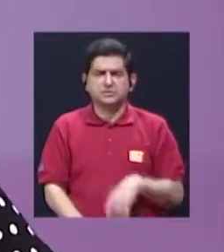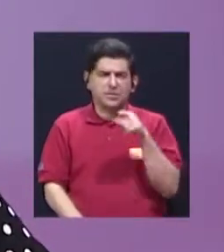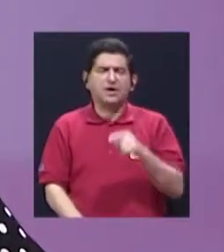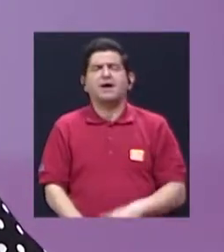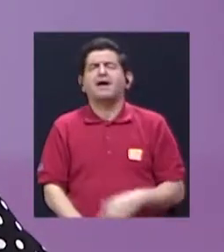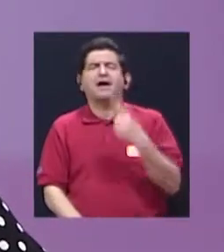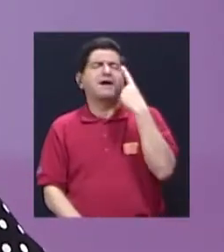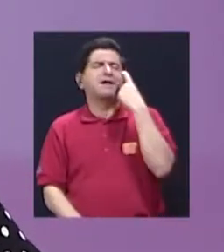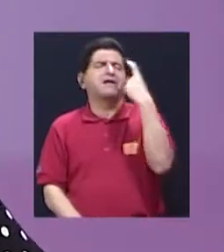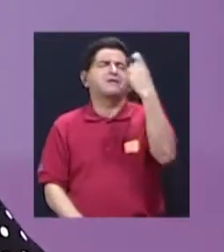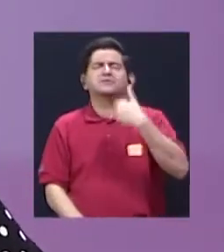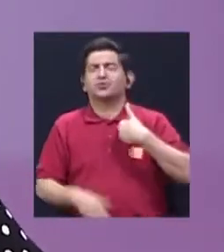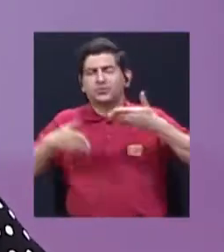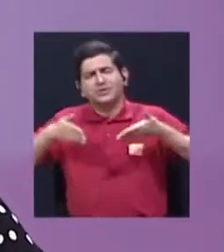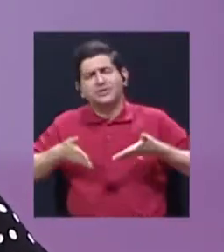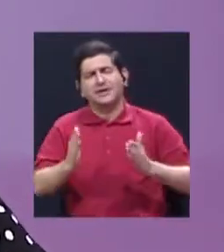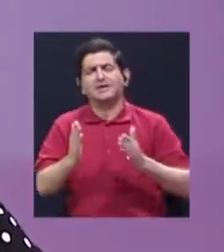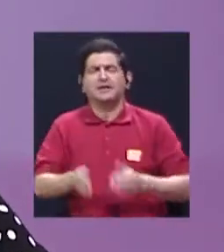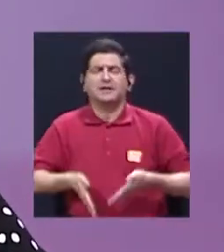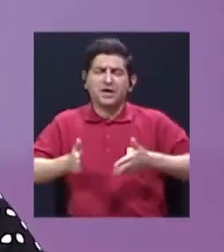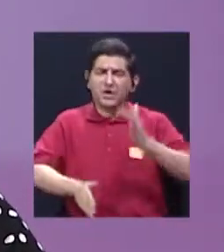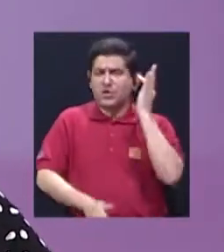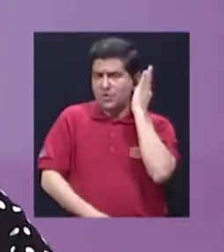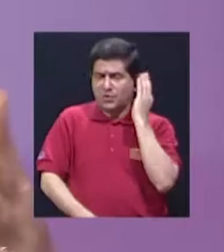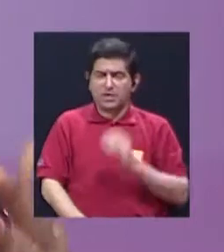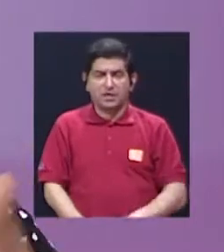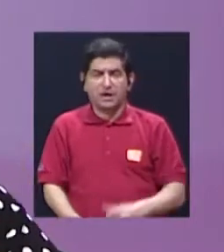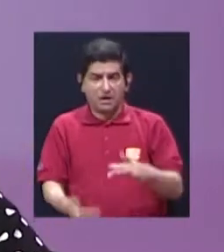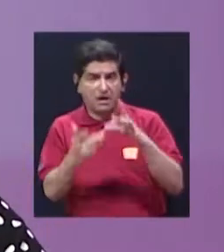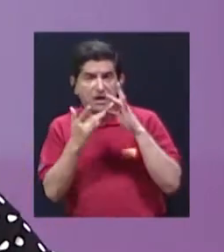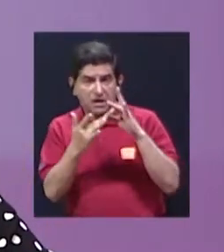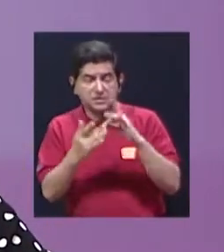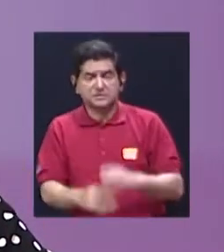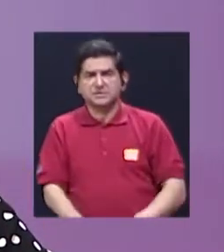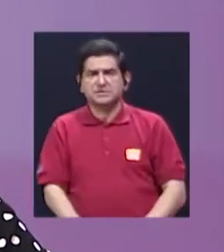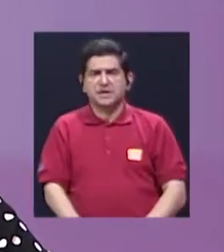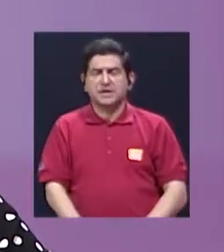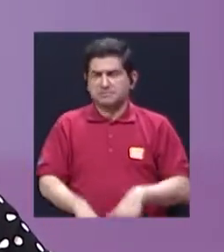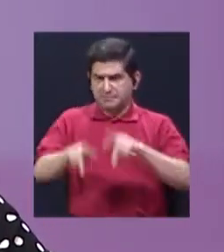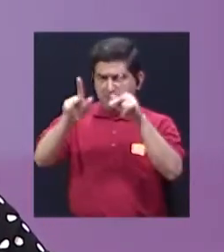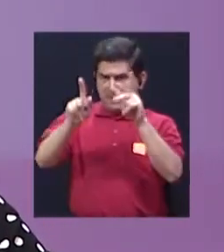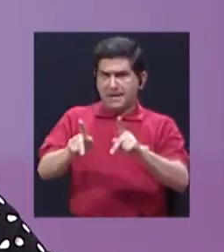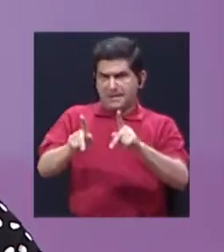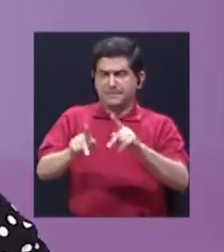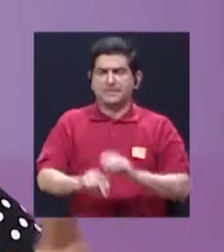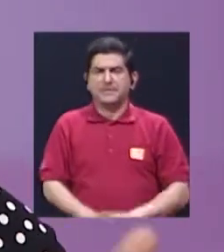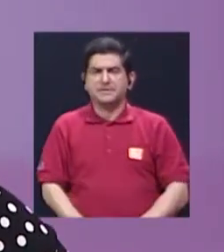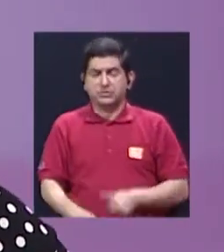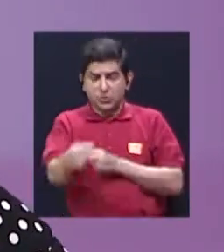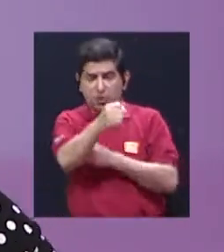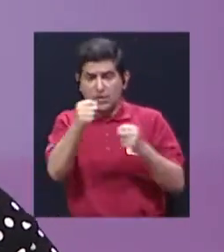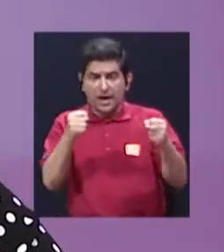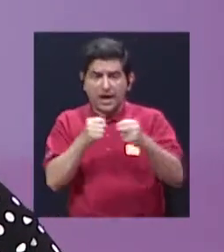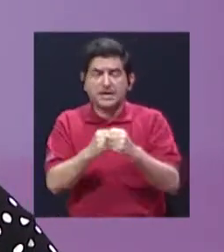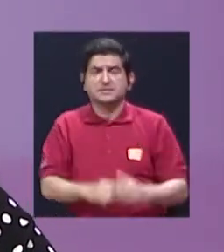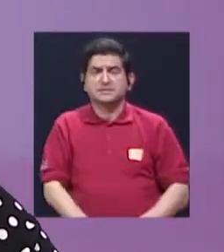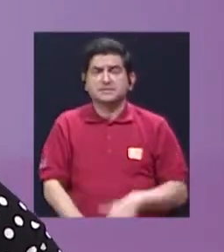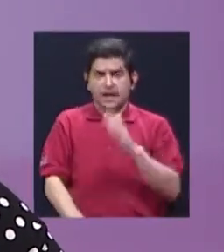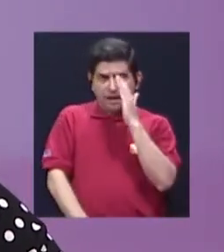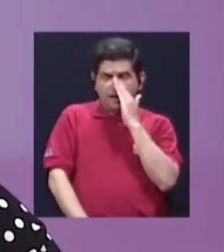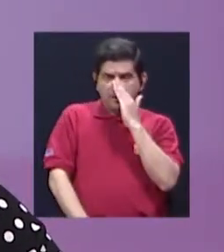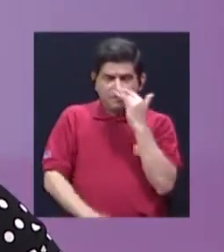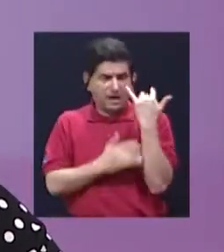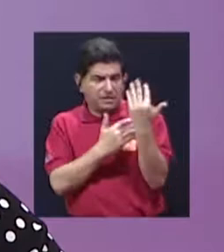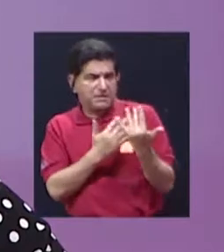ilusión de tener un hijo o una hija, sobre todo si a una la ponen en una sala de maternidad y,